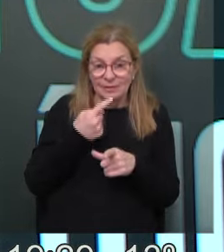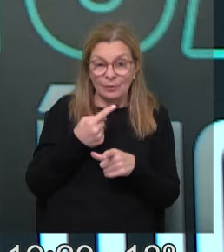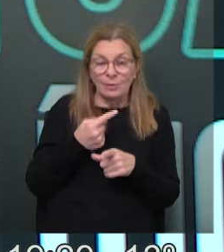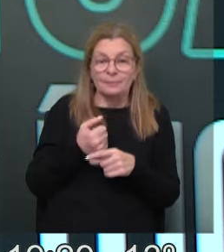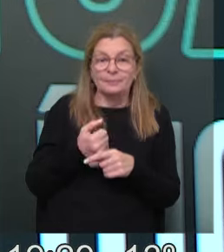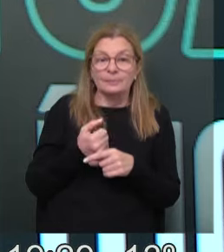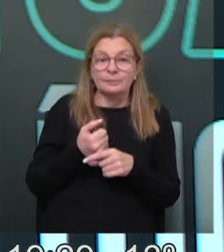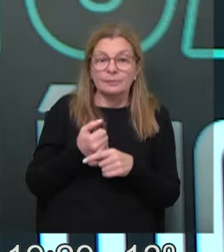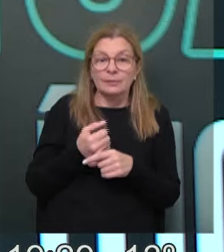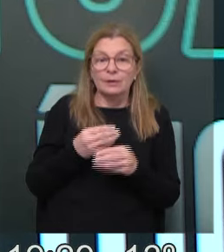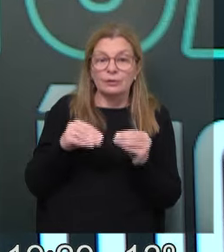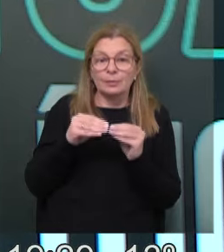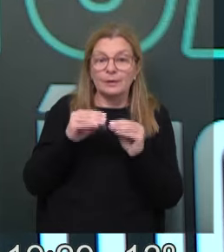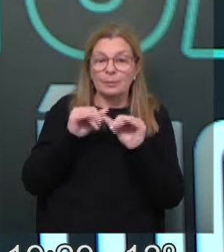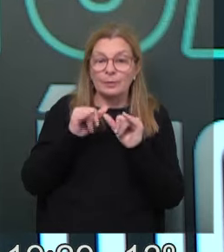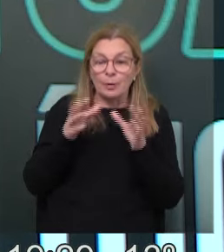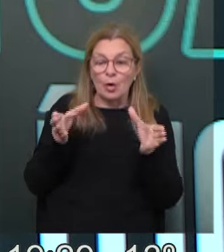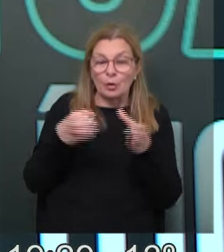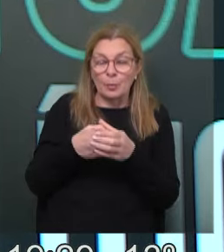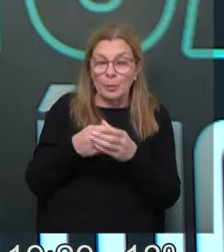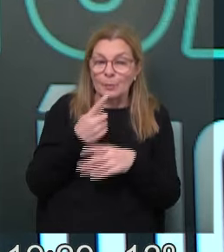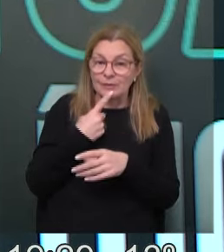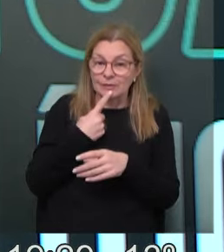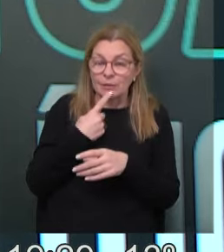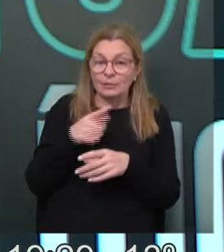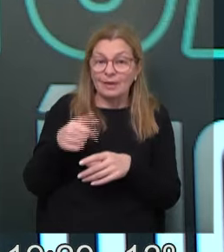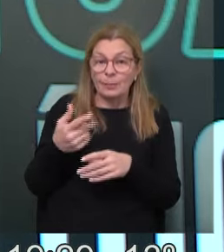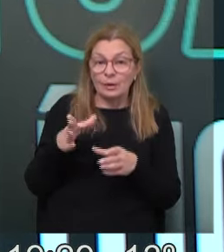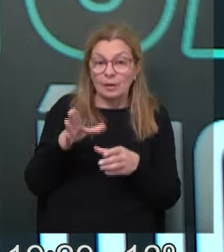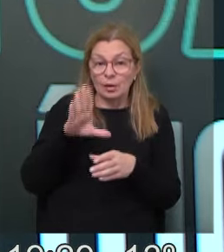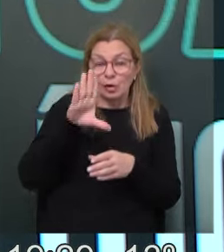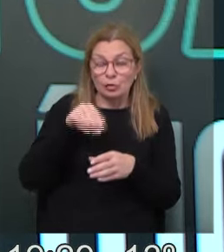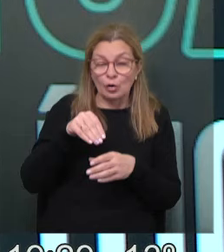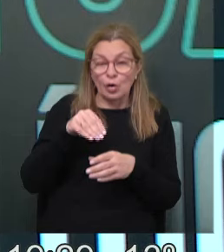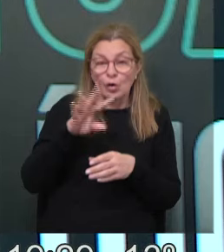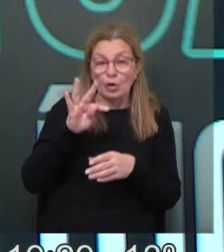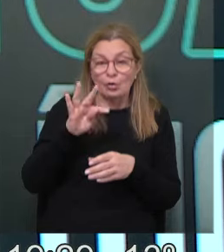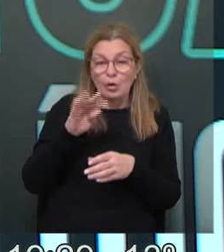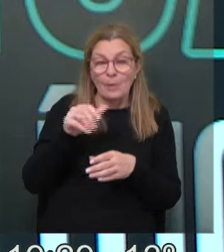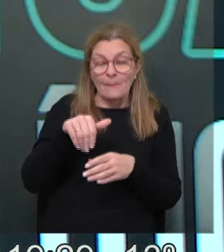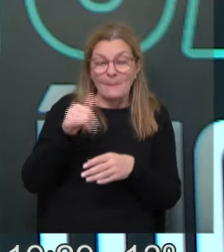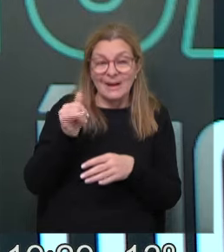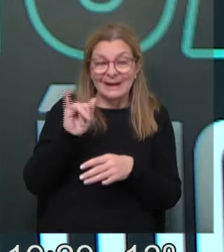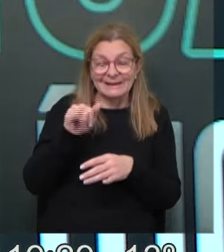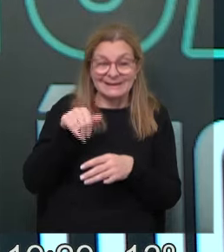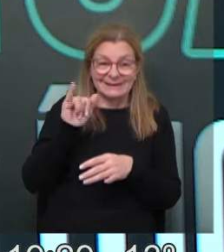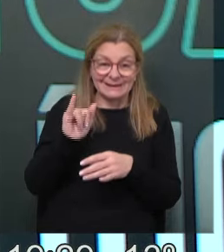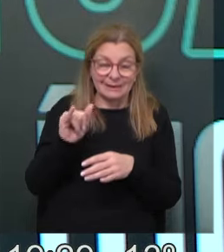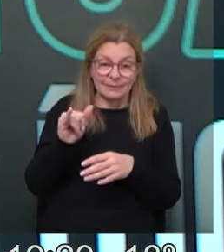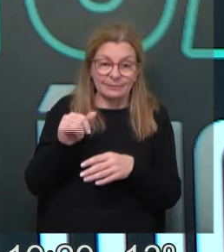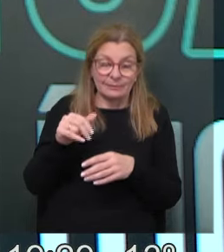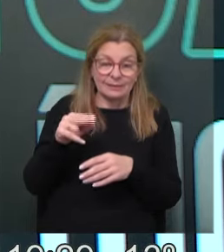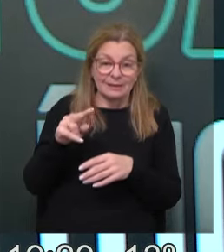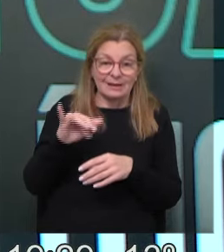que hubo sobre todo cuando lanzó su su agrupación no después está todo por manini que la figura visible más visible es la de